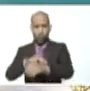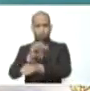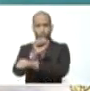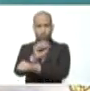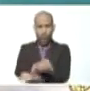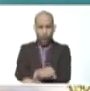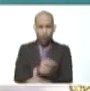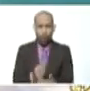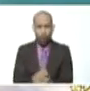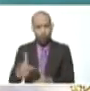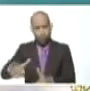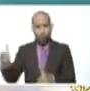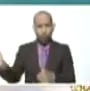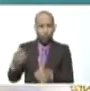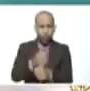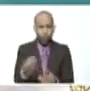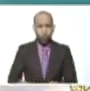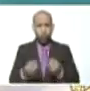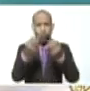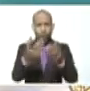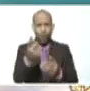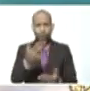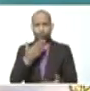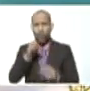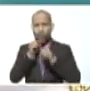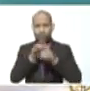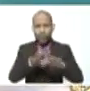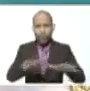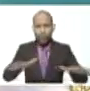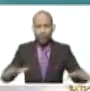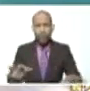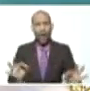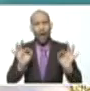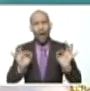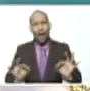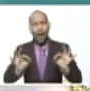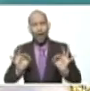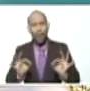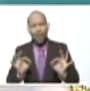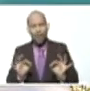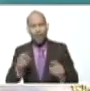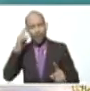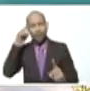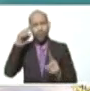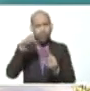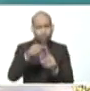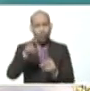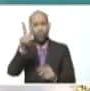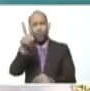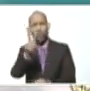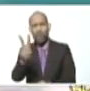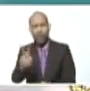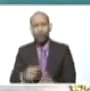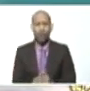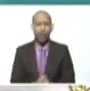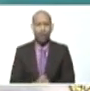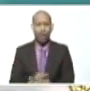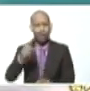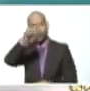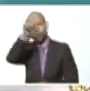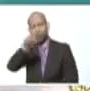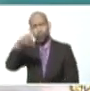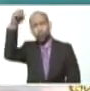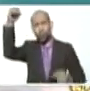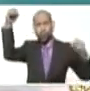Hernández obtenga hoy una gracia especial para Venezuela. y sea un rayo de luz